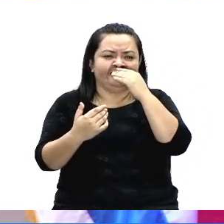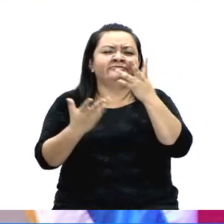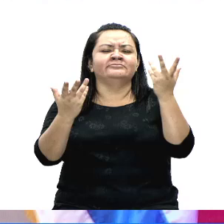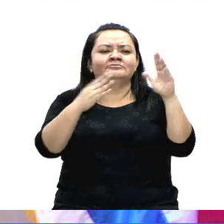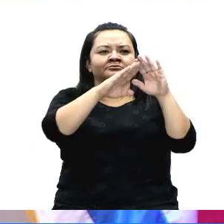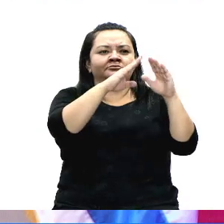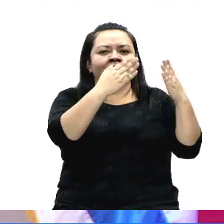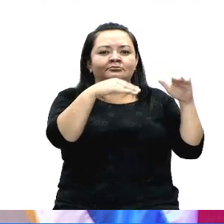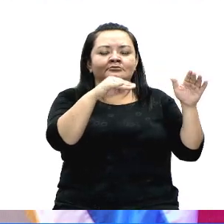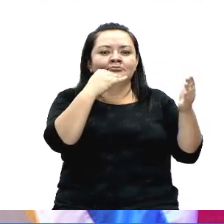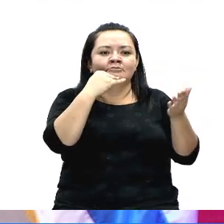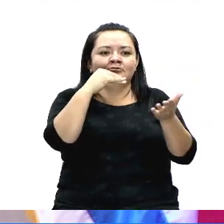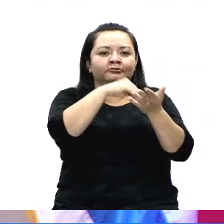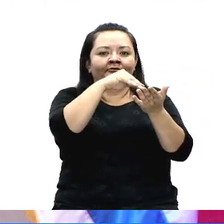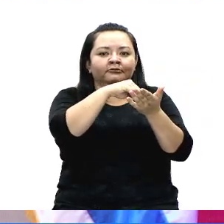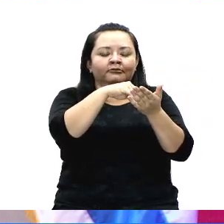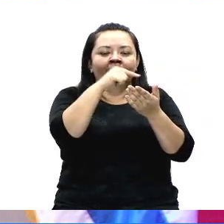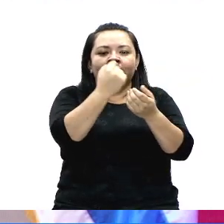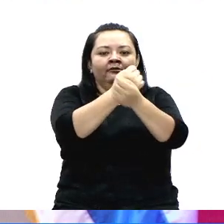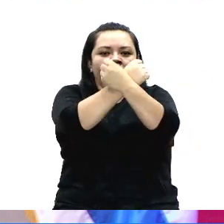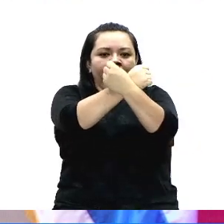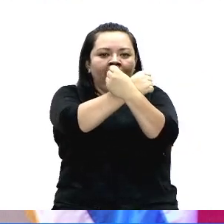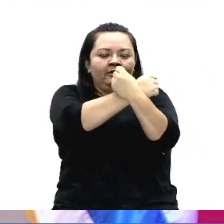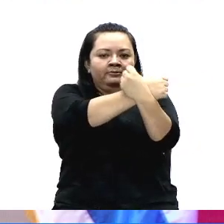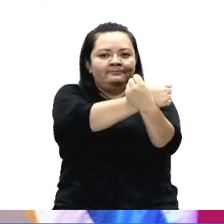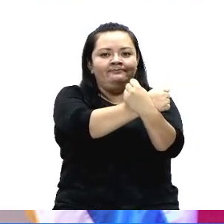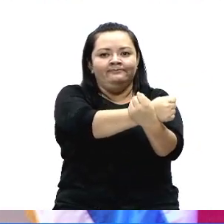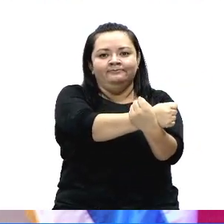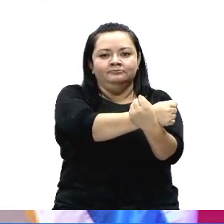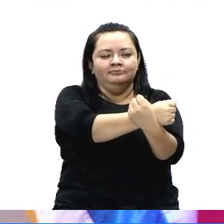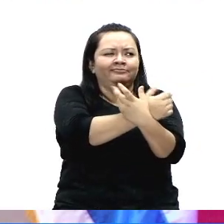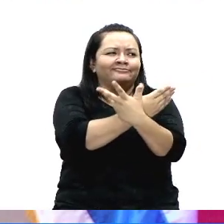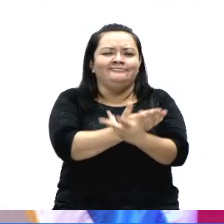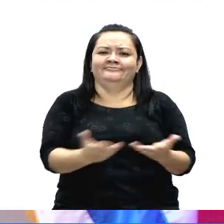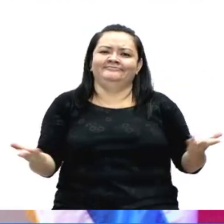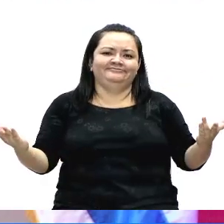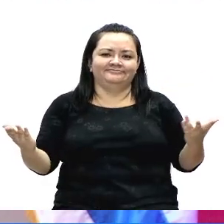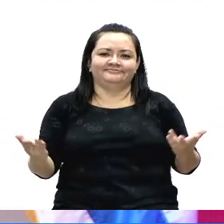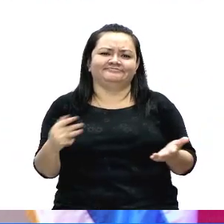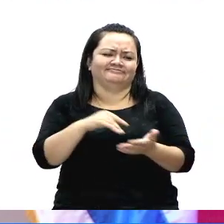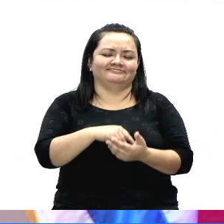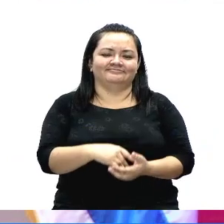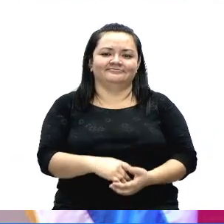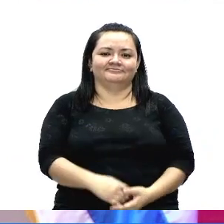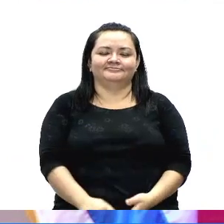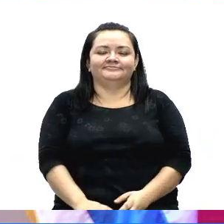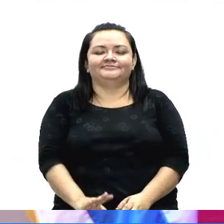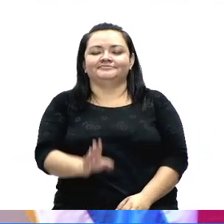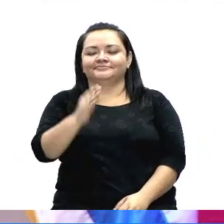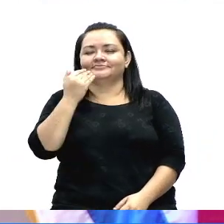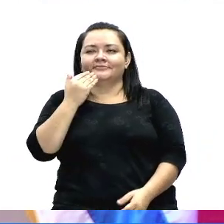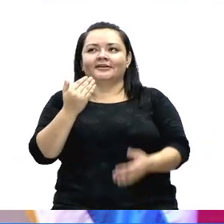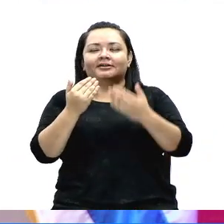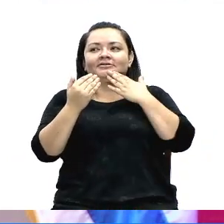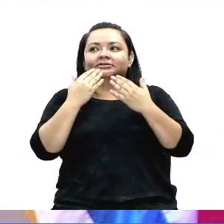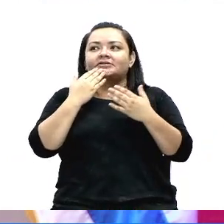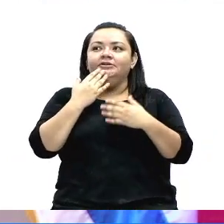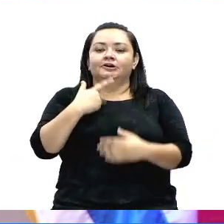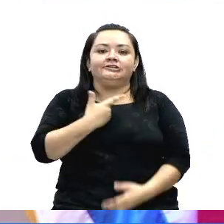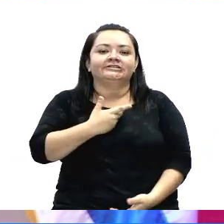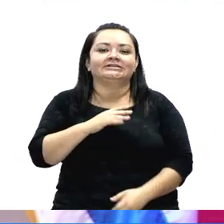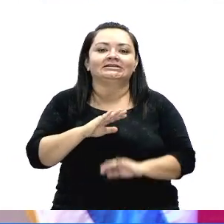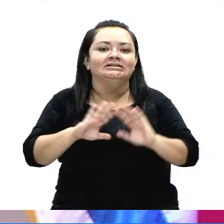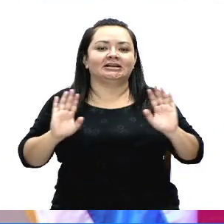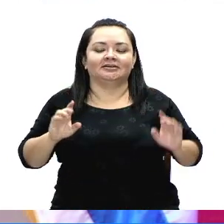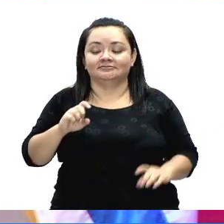egipto esclavos no eran nada si quieres decirlo así perdóneme no tenían con